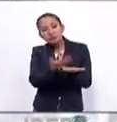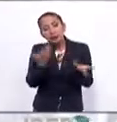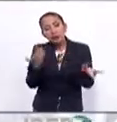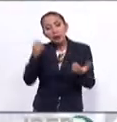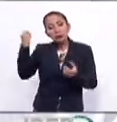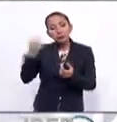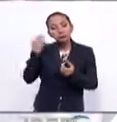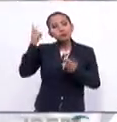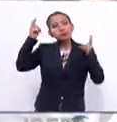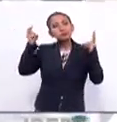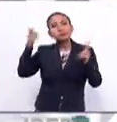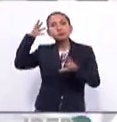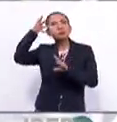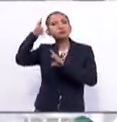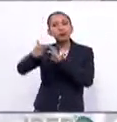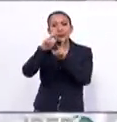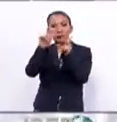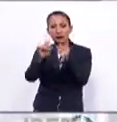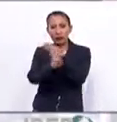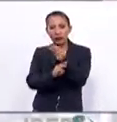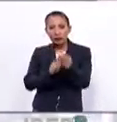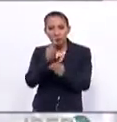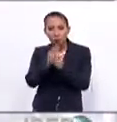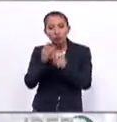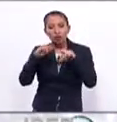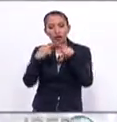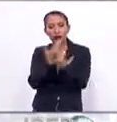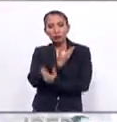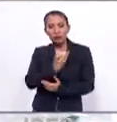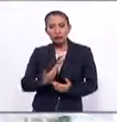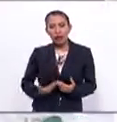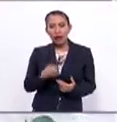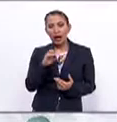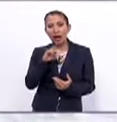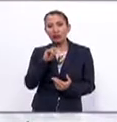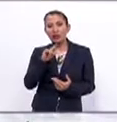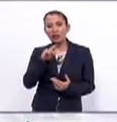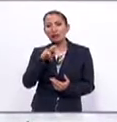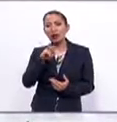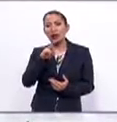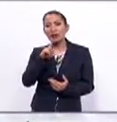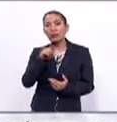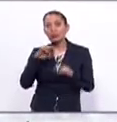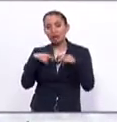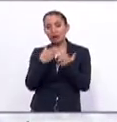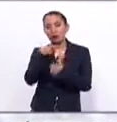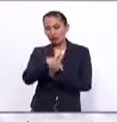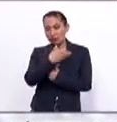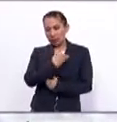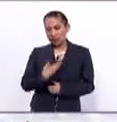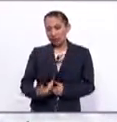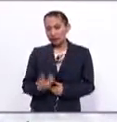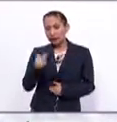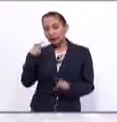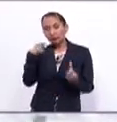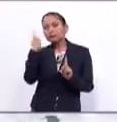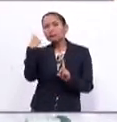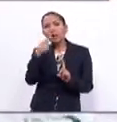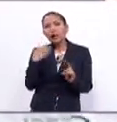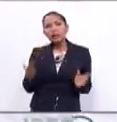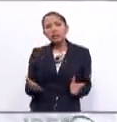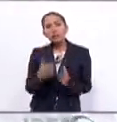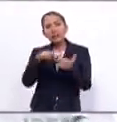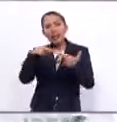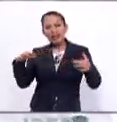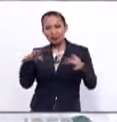una conferencia sobre los retos de la paz mundial y reunirse con el presidente Carlos Alvarado. El encuentro con el mandatario tiene como objetivo